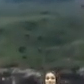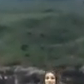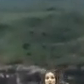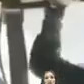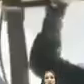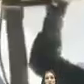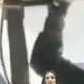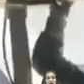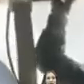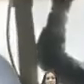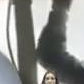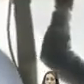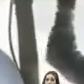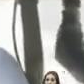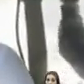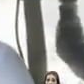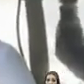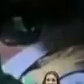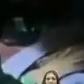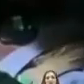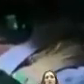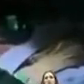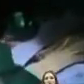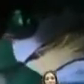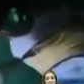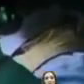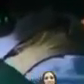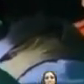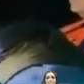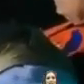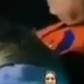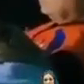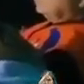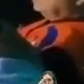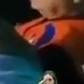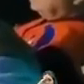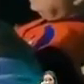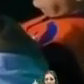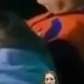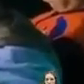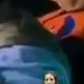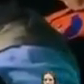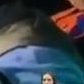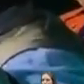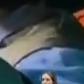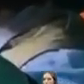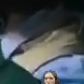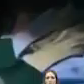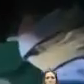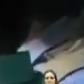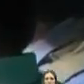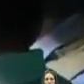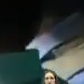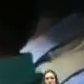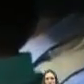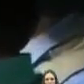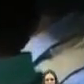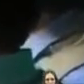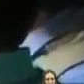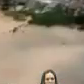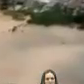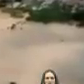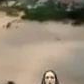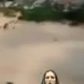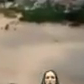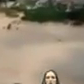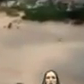en emergencia. Regiones sobre las que el presidente Jair Bolsonaro, en compañía de sus ministros de Desarrollo Regional y de